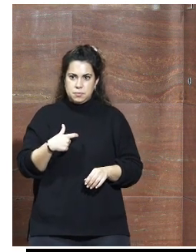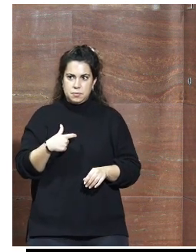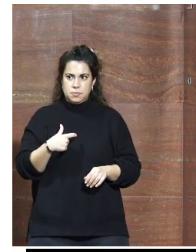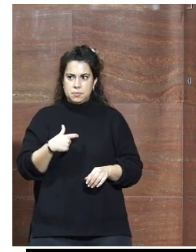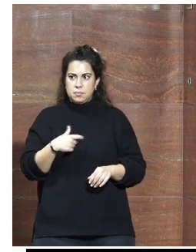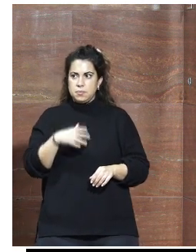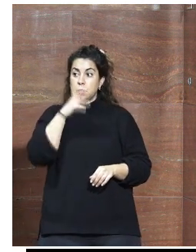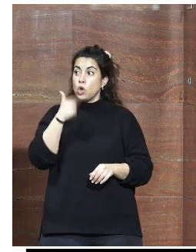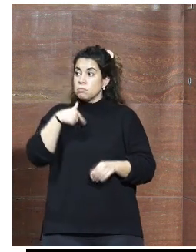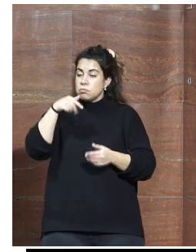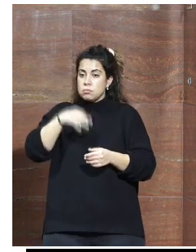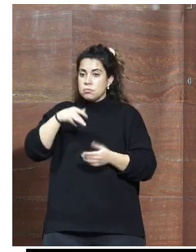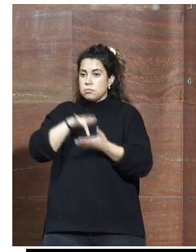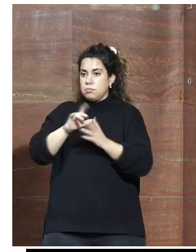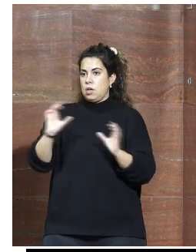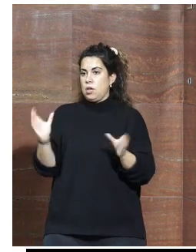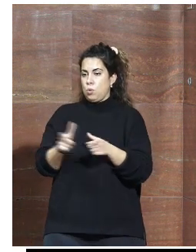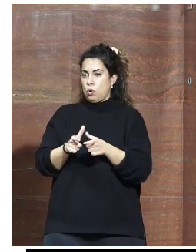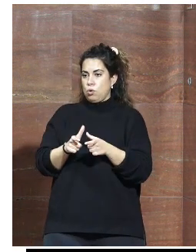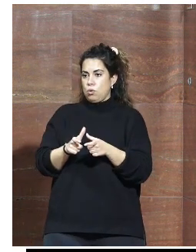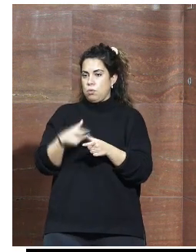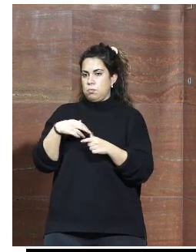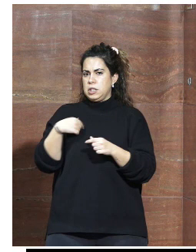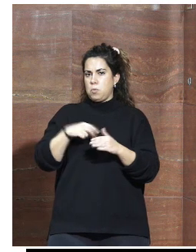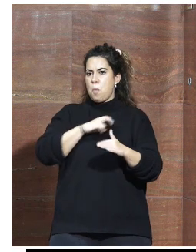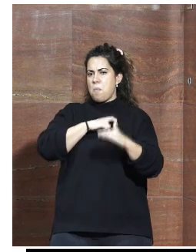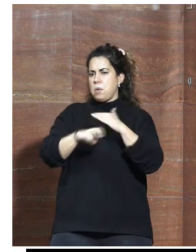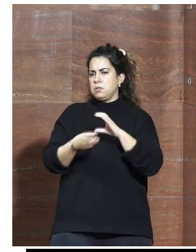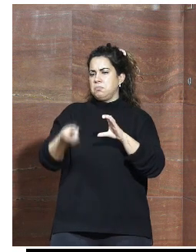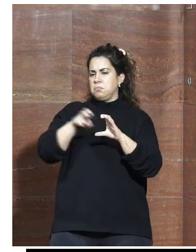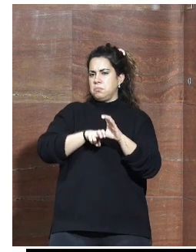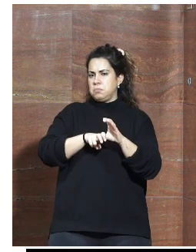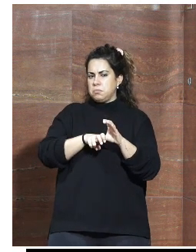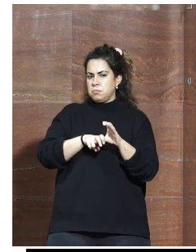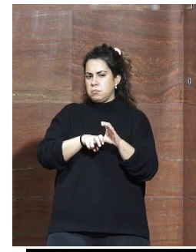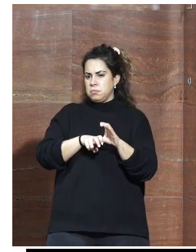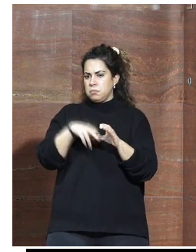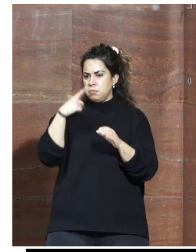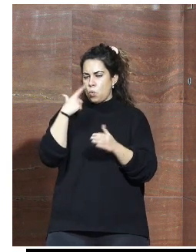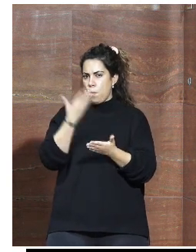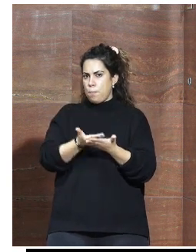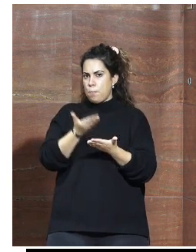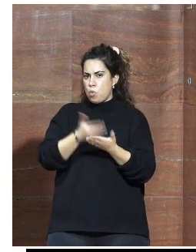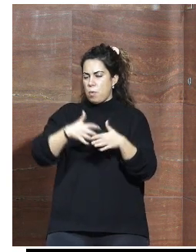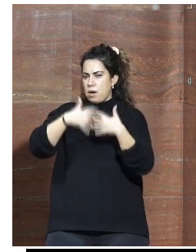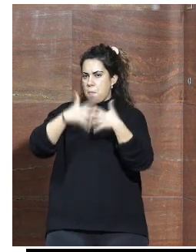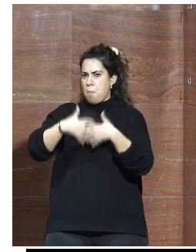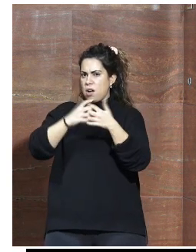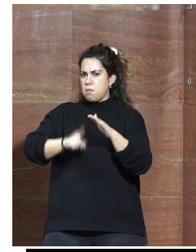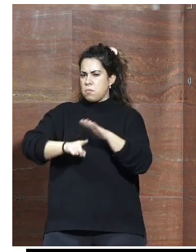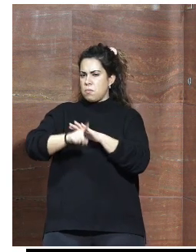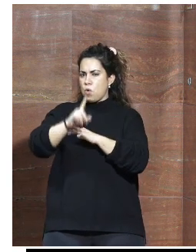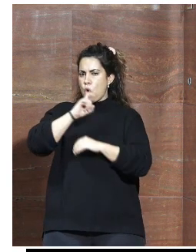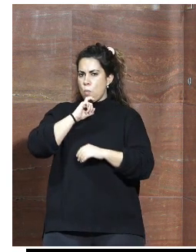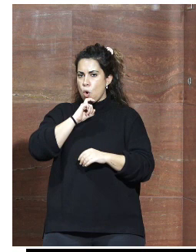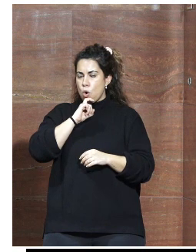porque tenía una reunión en Metro para comprobar, ver la evolución de las máquinas, y